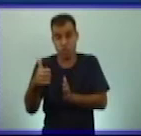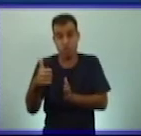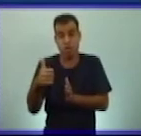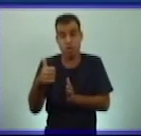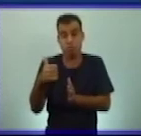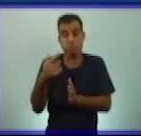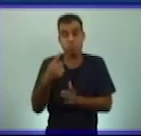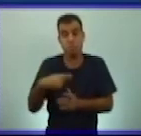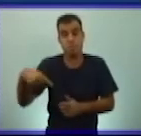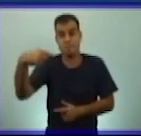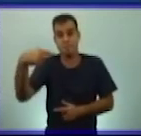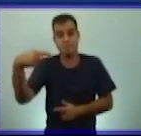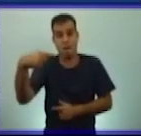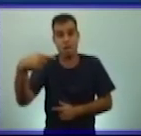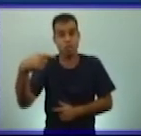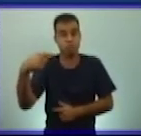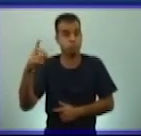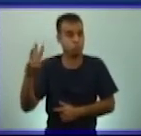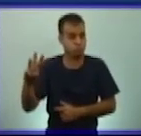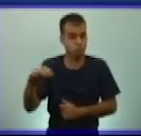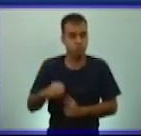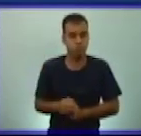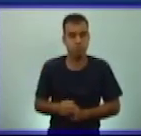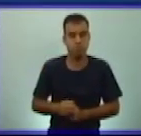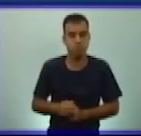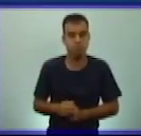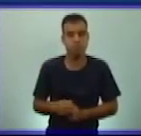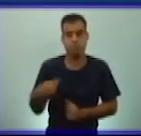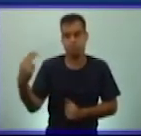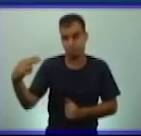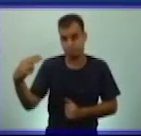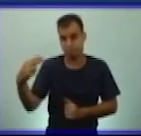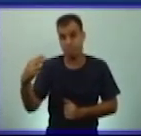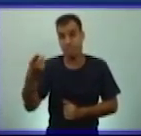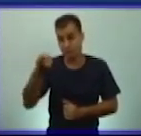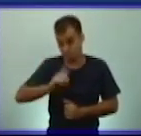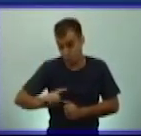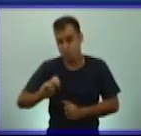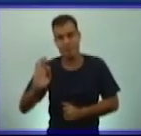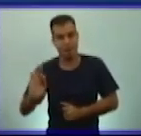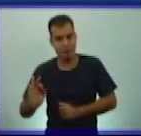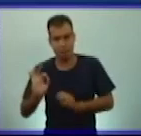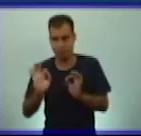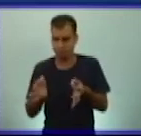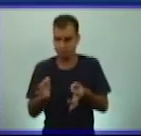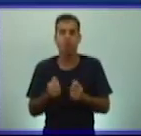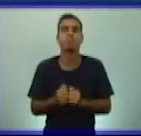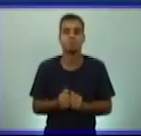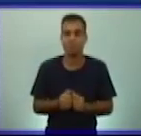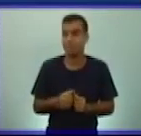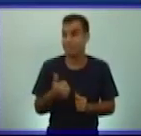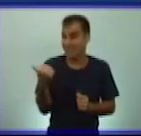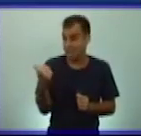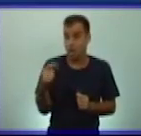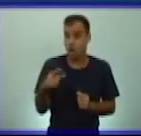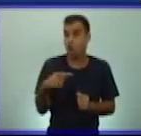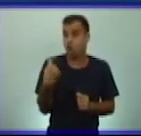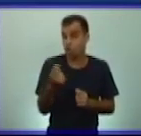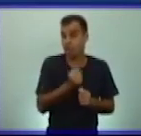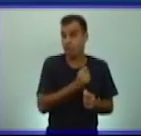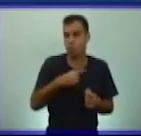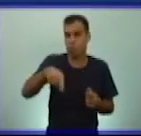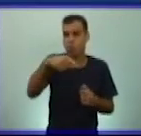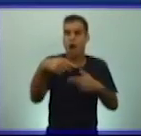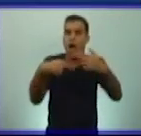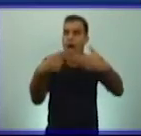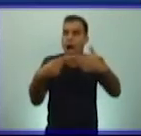es de 1 por 10 a la menos 6 faradios. Es decir, que esta es la pauta que nosotros queremos que ustedes hagan en los ejercicios que